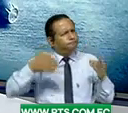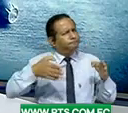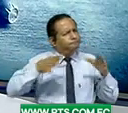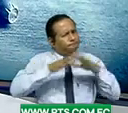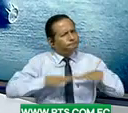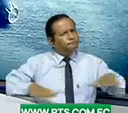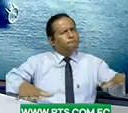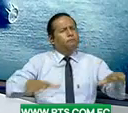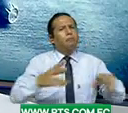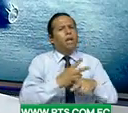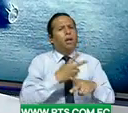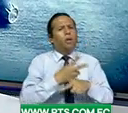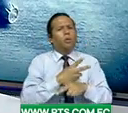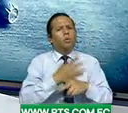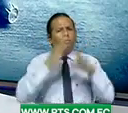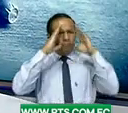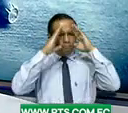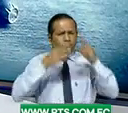Veamos.